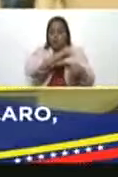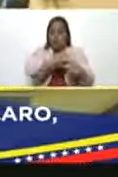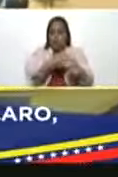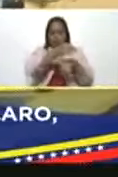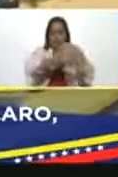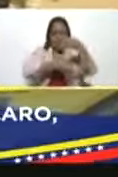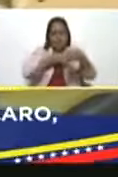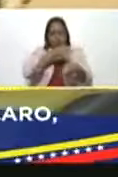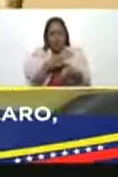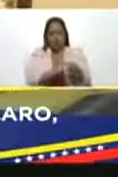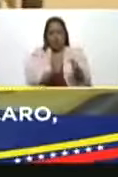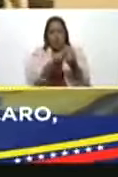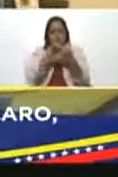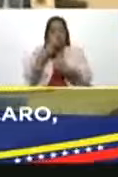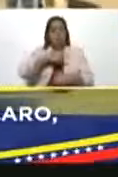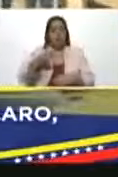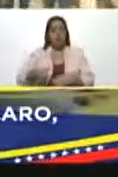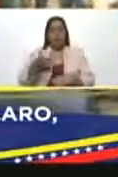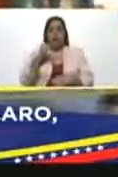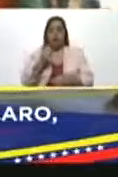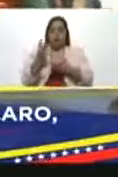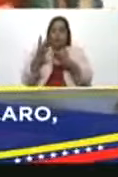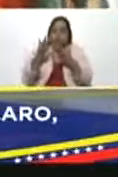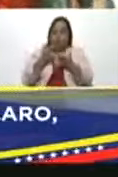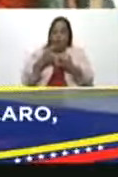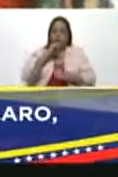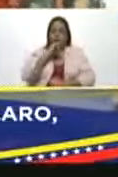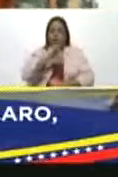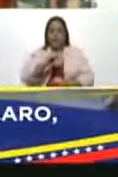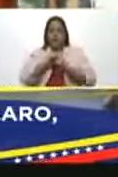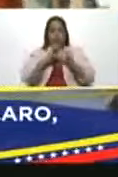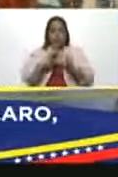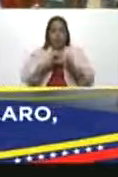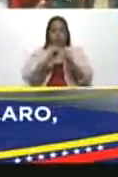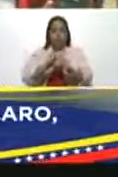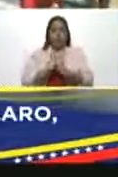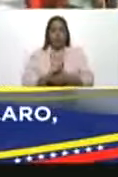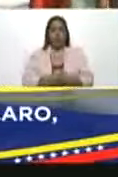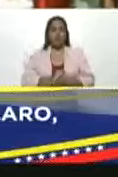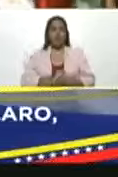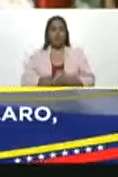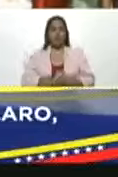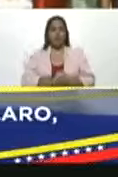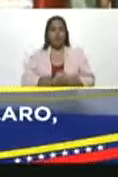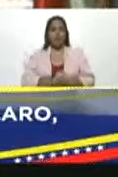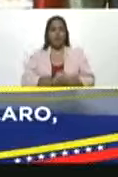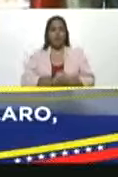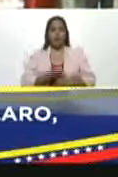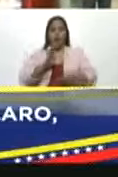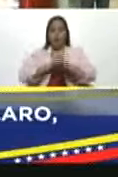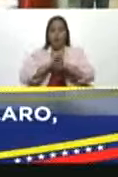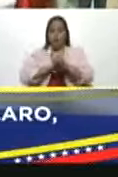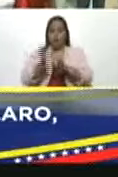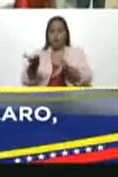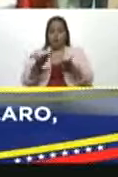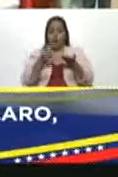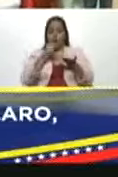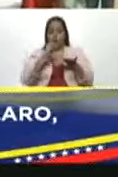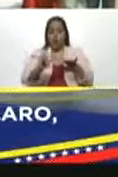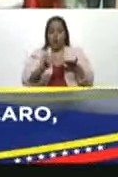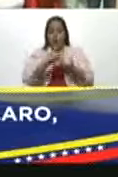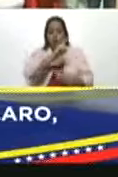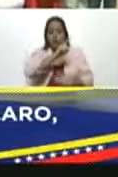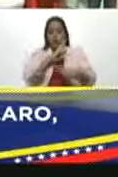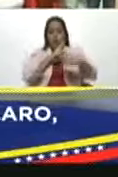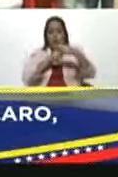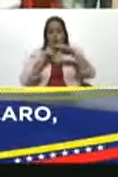puede, me mantuvo informado permanentemente, porque a mí me llegó este informe a través del 1x10 del